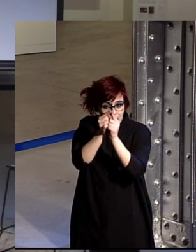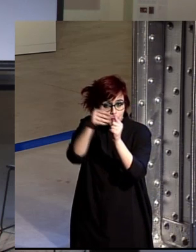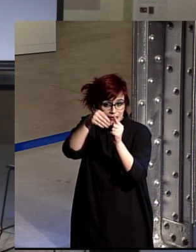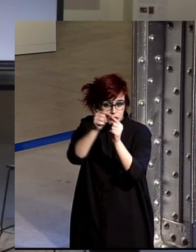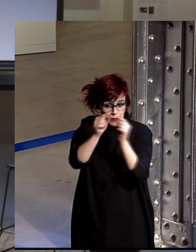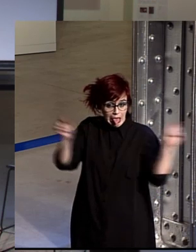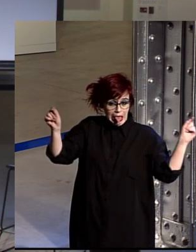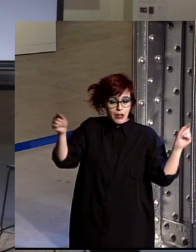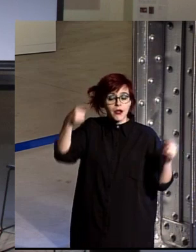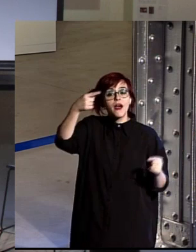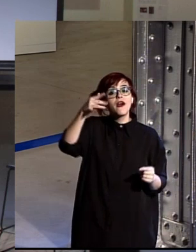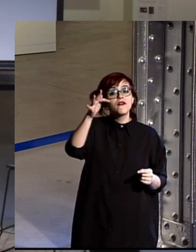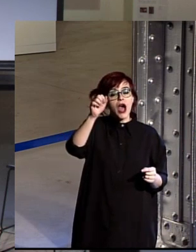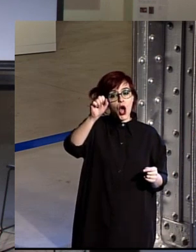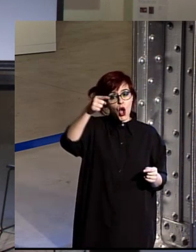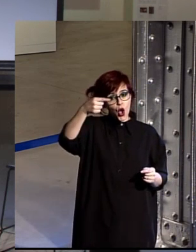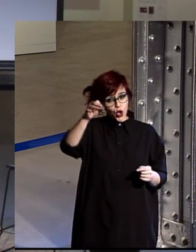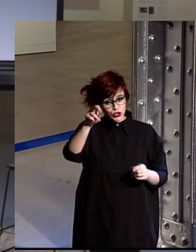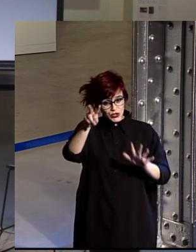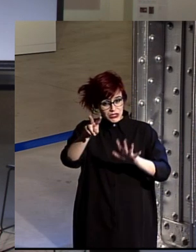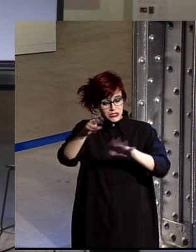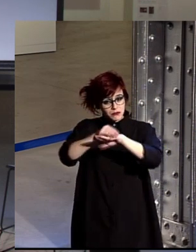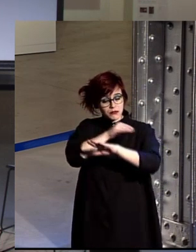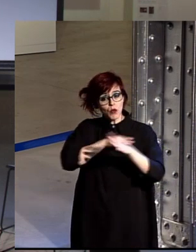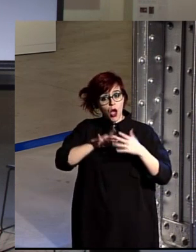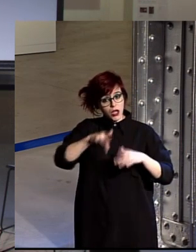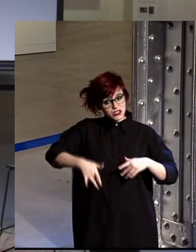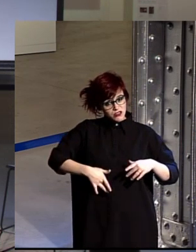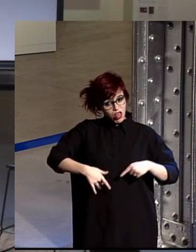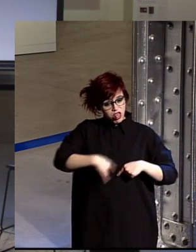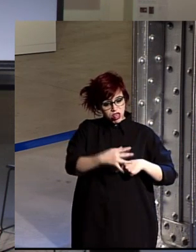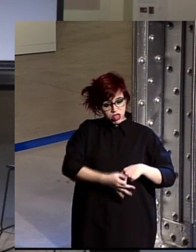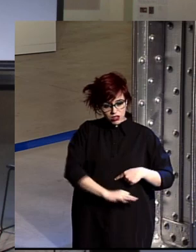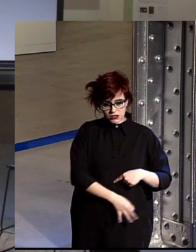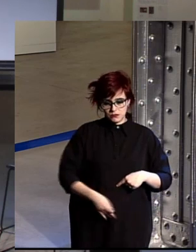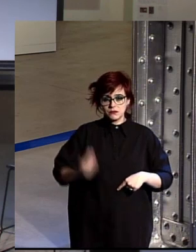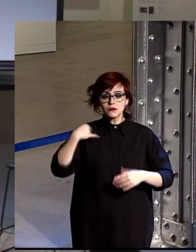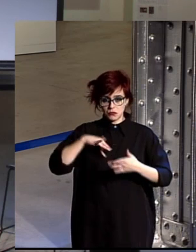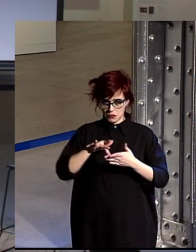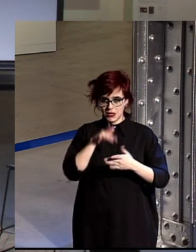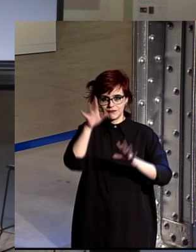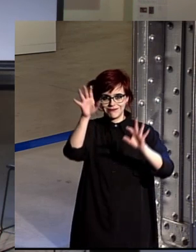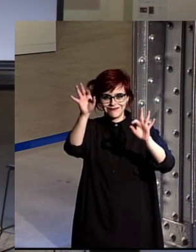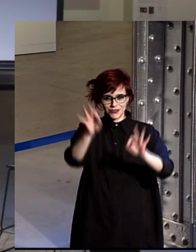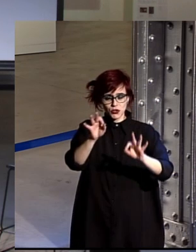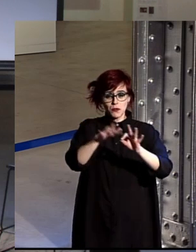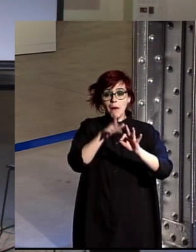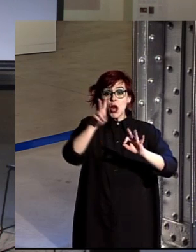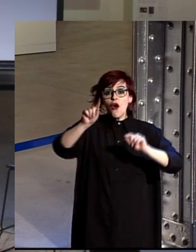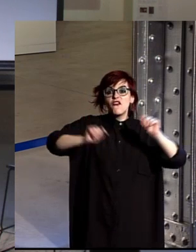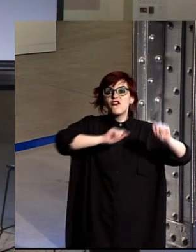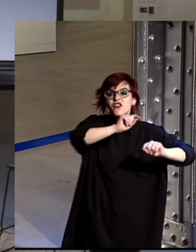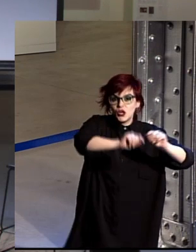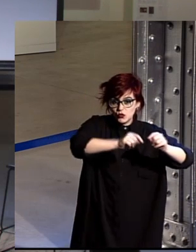El Fago T7, en comparación con Escherichia coli, que es una bacteria típica de nuestro intestino, pues como veis es muy pequeñito, pero existen otros virus gigantes, como